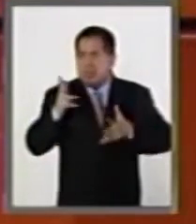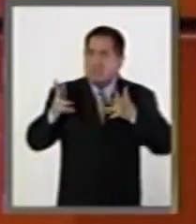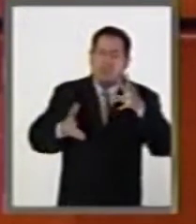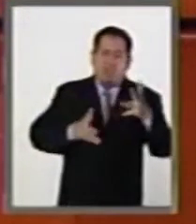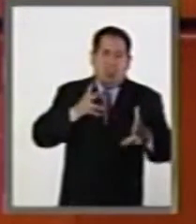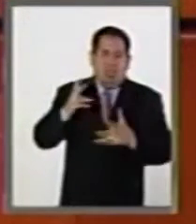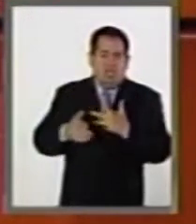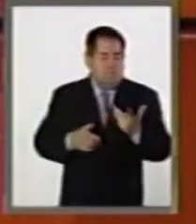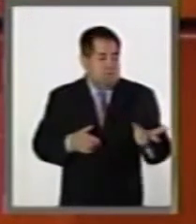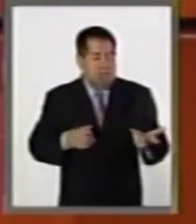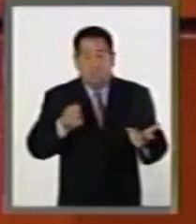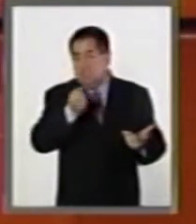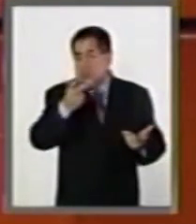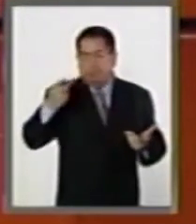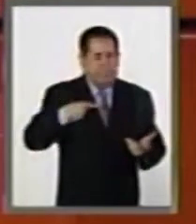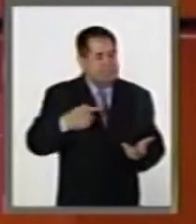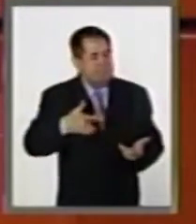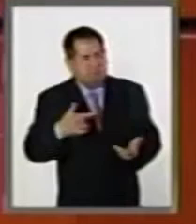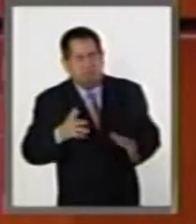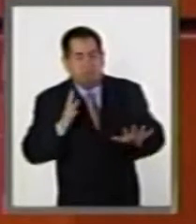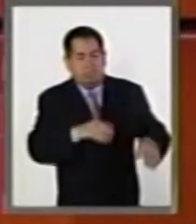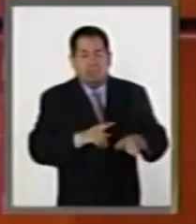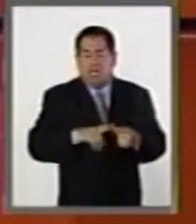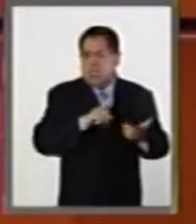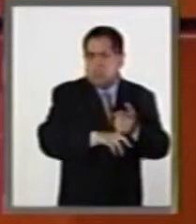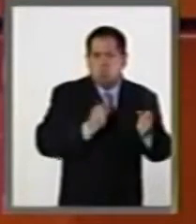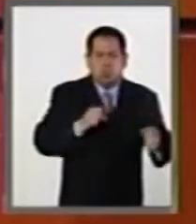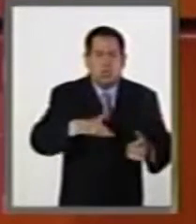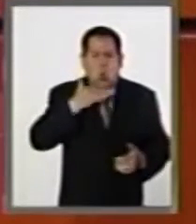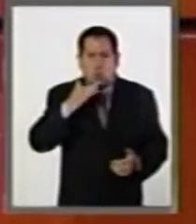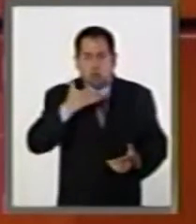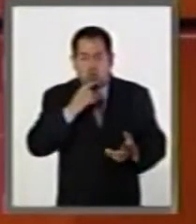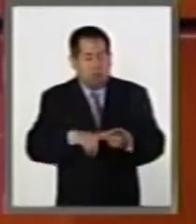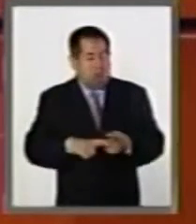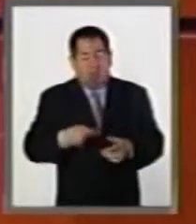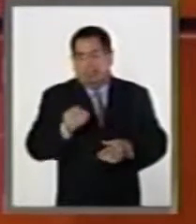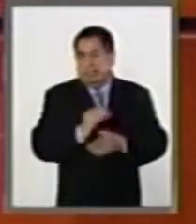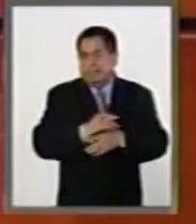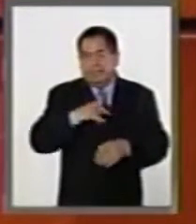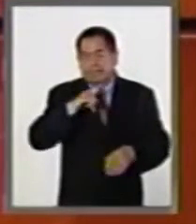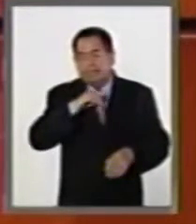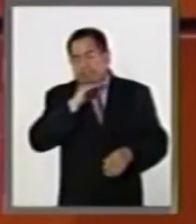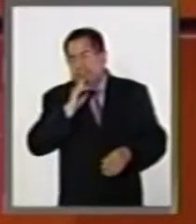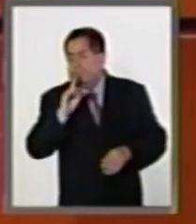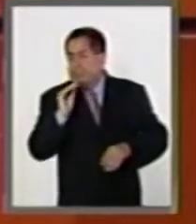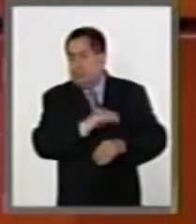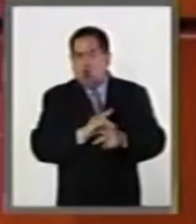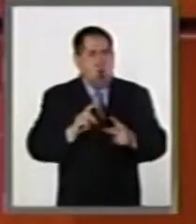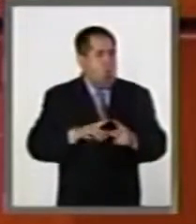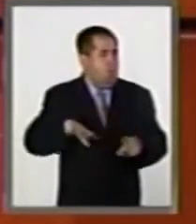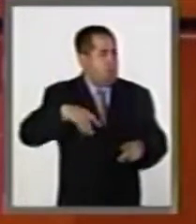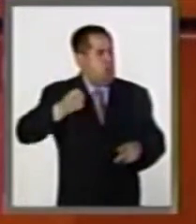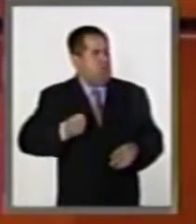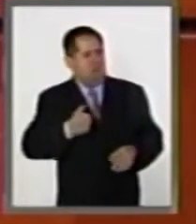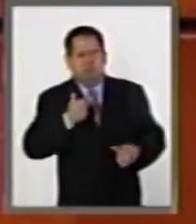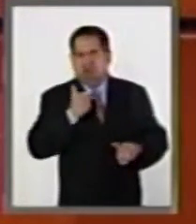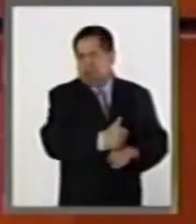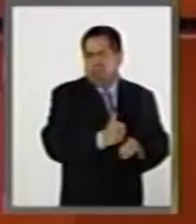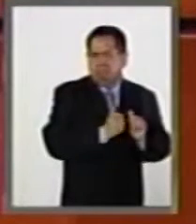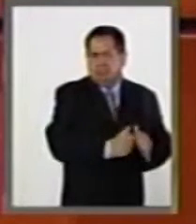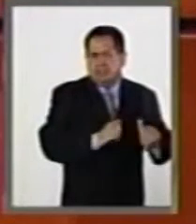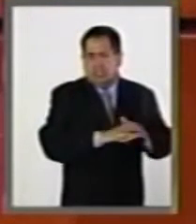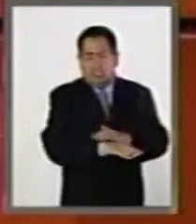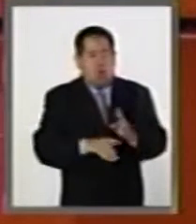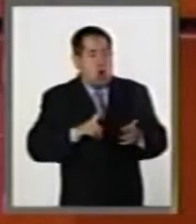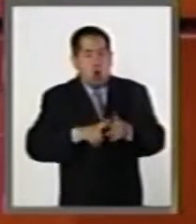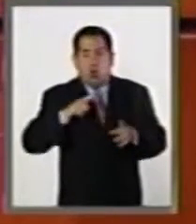la discrecionalidad, la corrupción, la indiferencia, los abusos de poder y la falta de